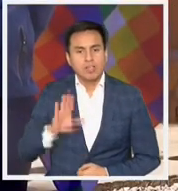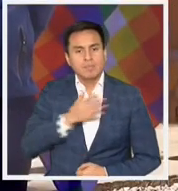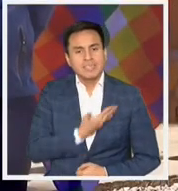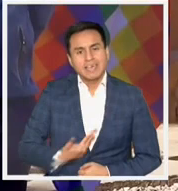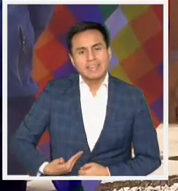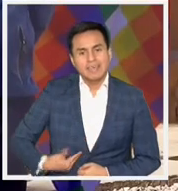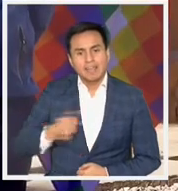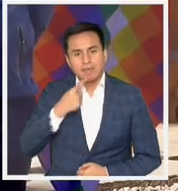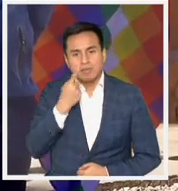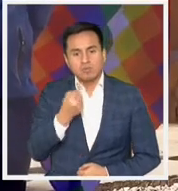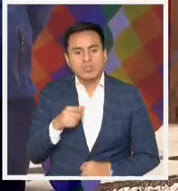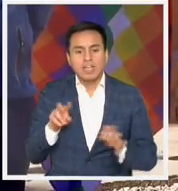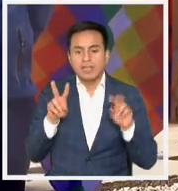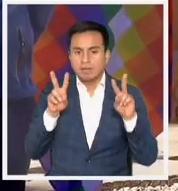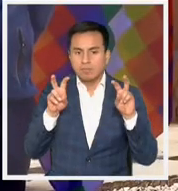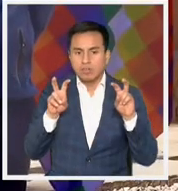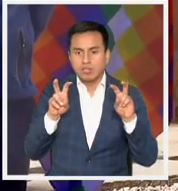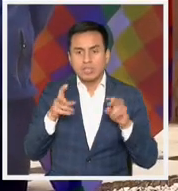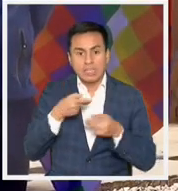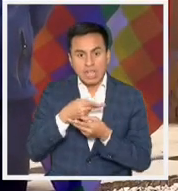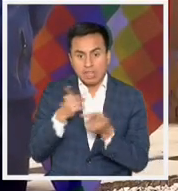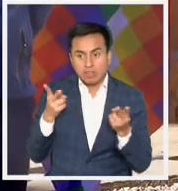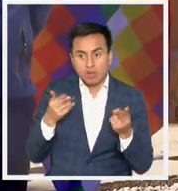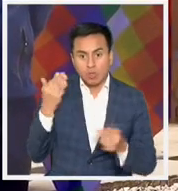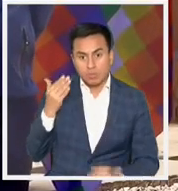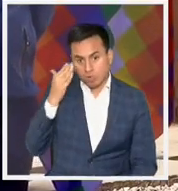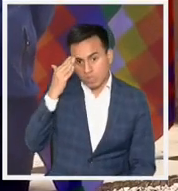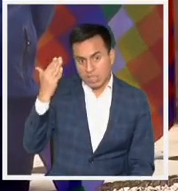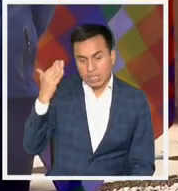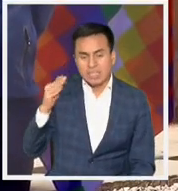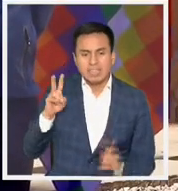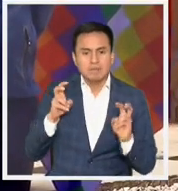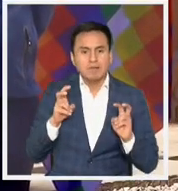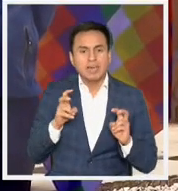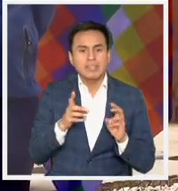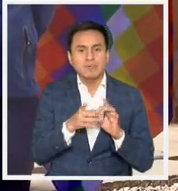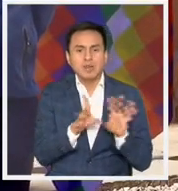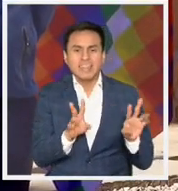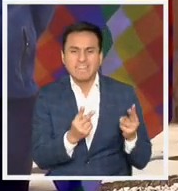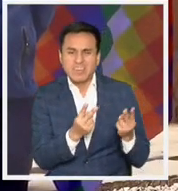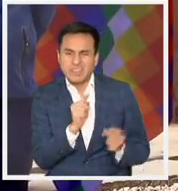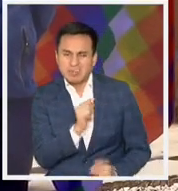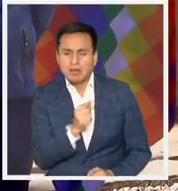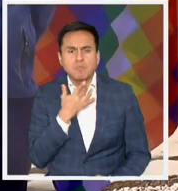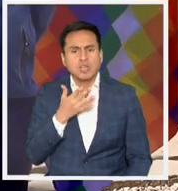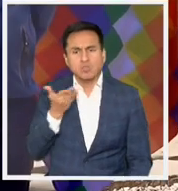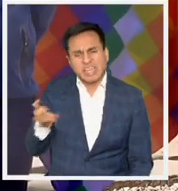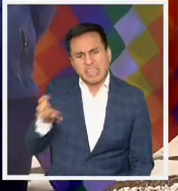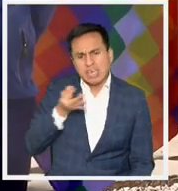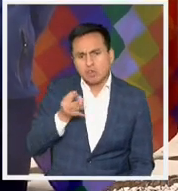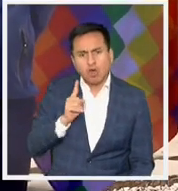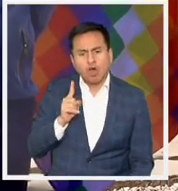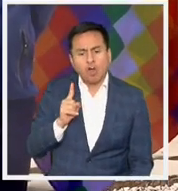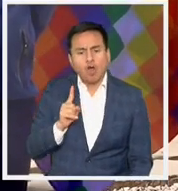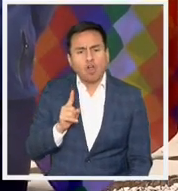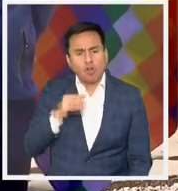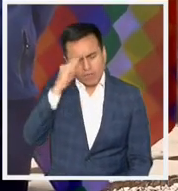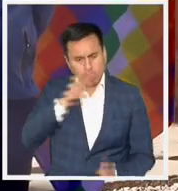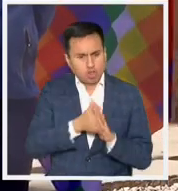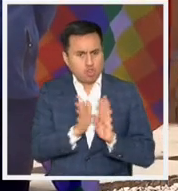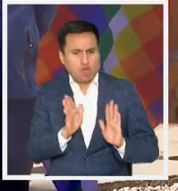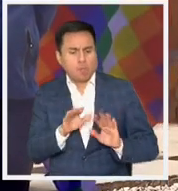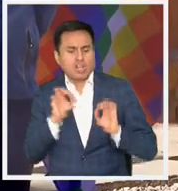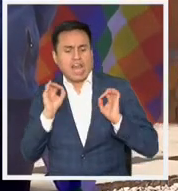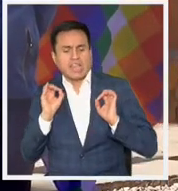Hola, presidente. Yo quería preguntarle por sus declaraciones en los últimos días a propósito del caso Democracia Viva. ¿Por qué, si usted dijo que no iba a poner las manos al fuego